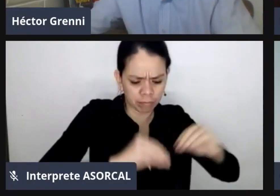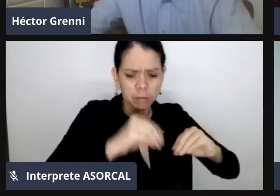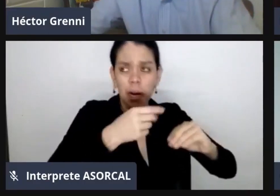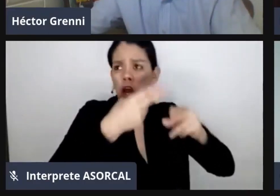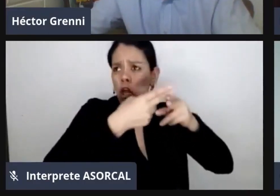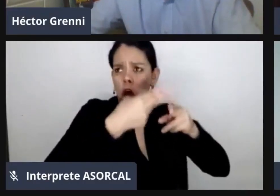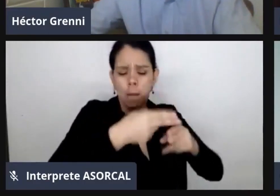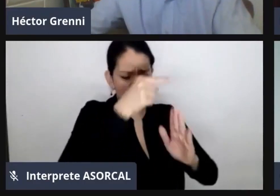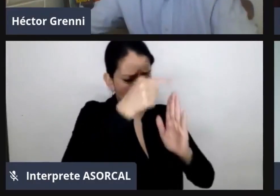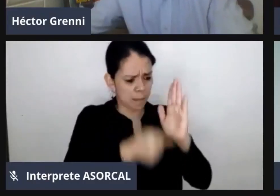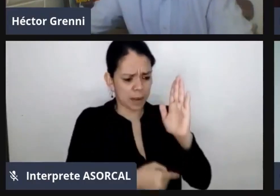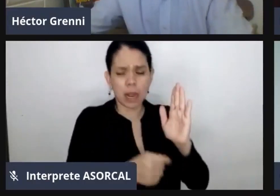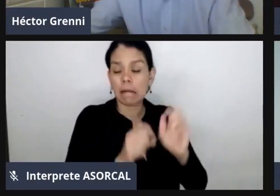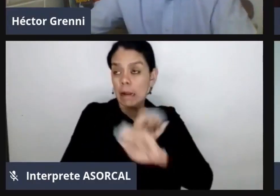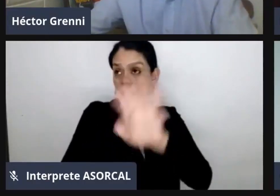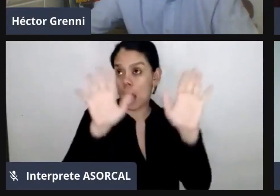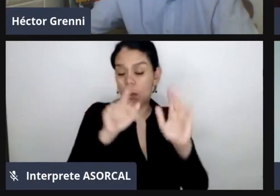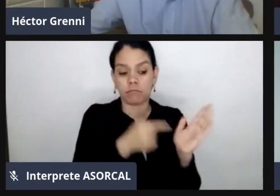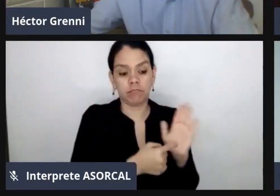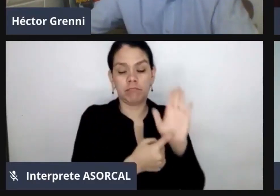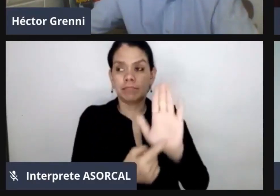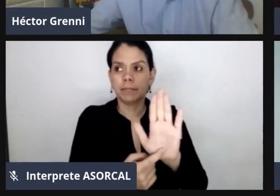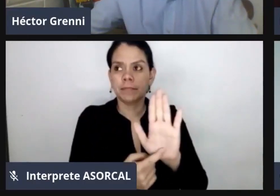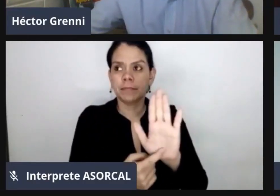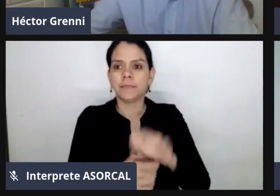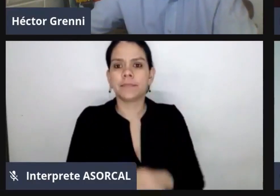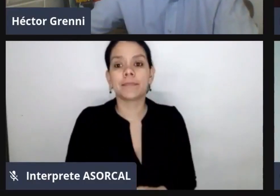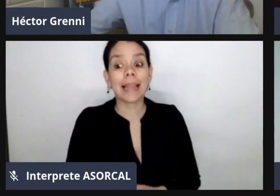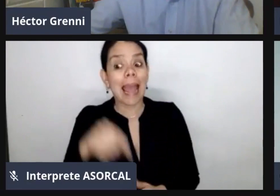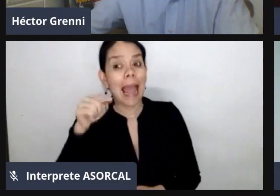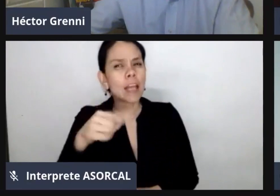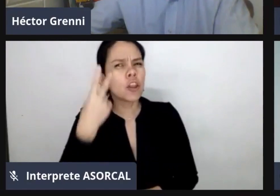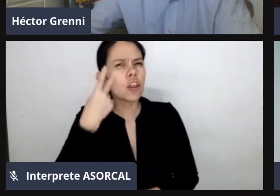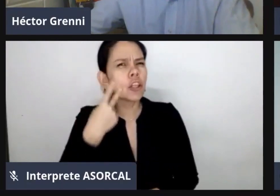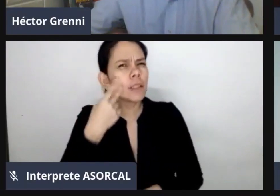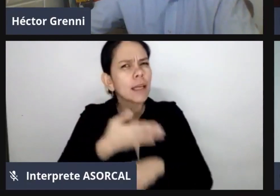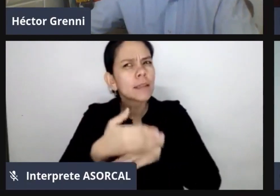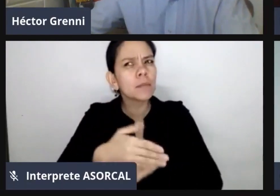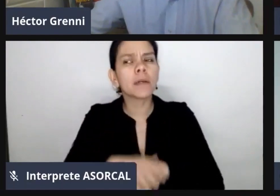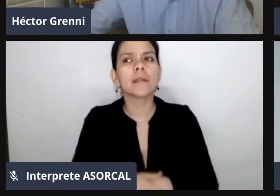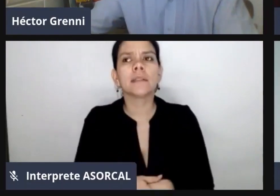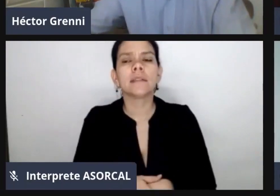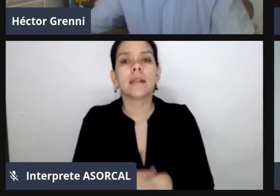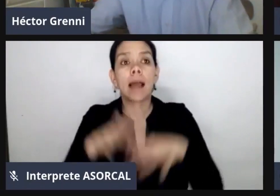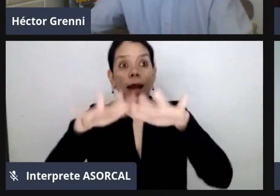se publicó el informe, la Asamblea Legislativa publicó una ley de amnistía donde